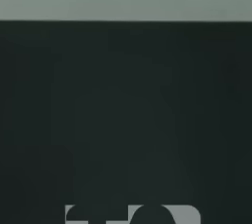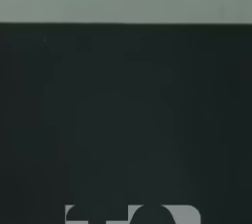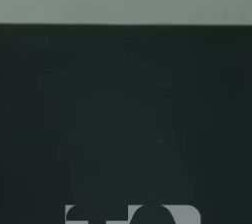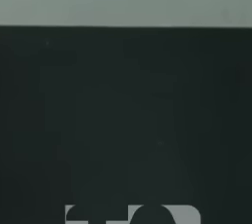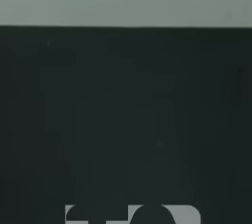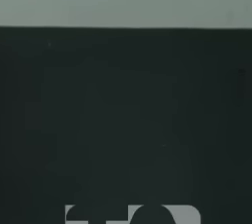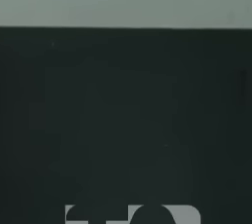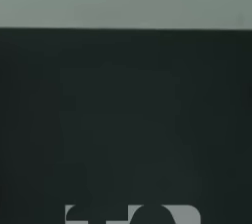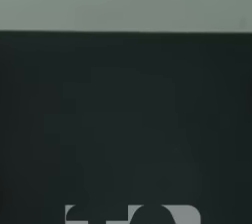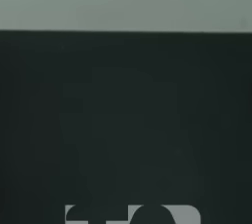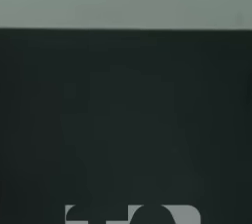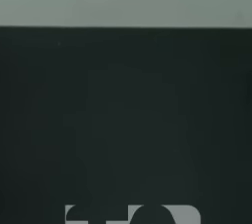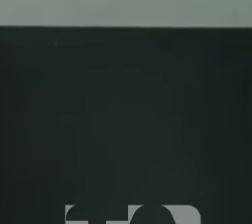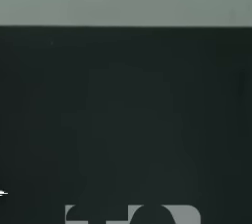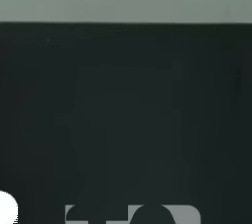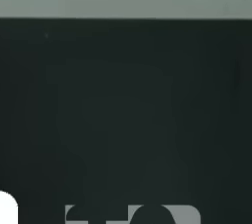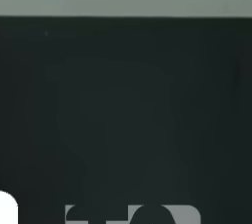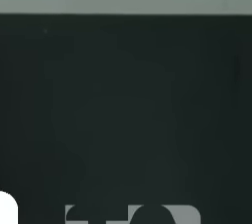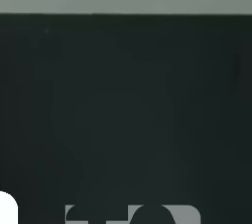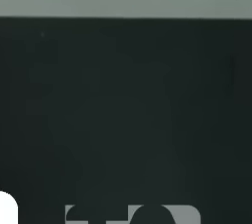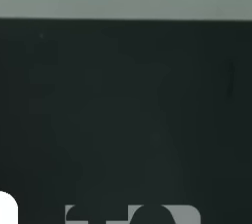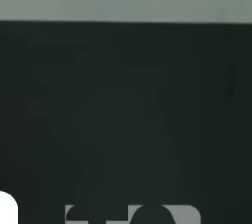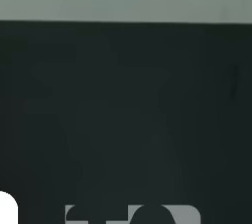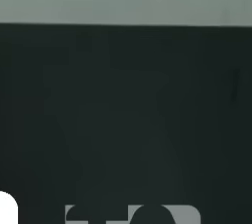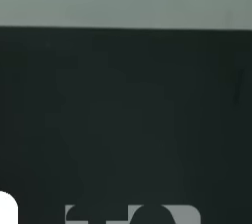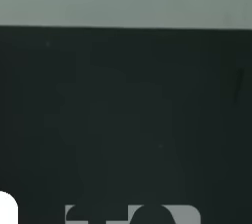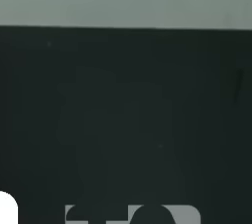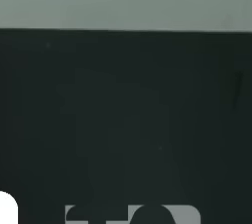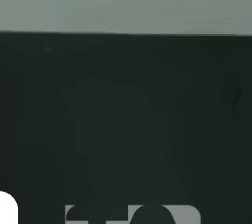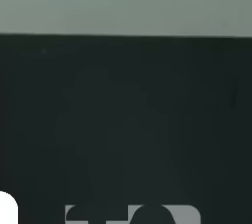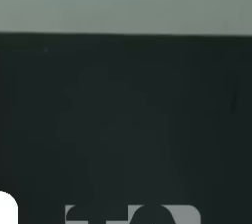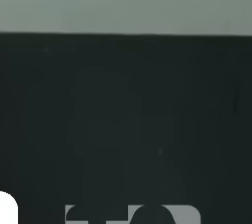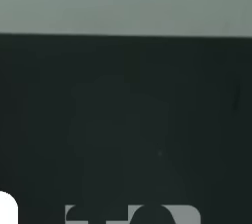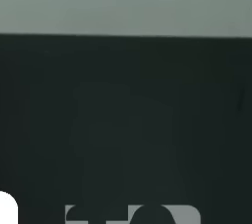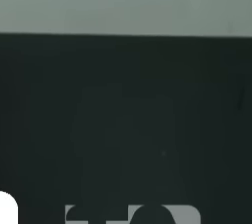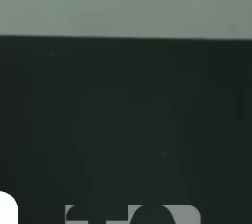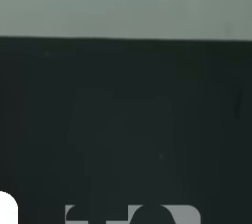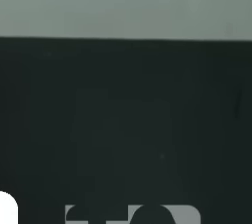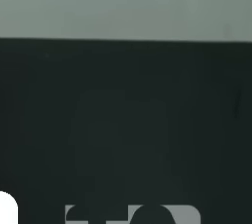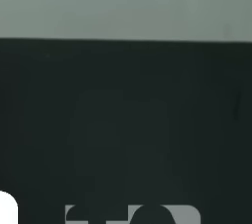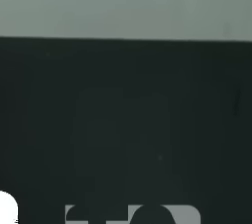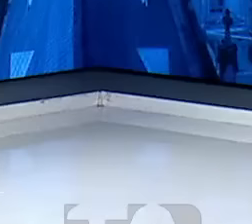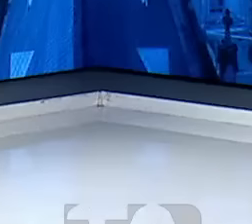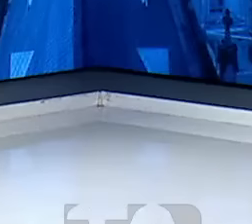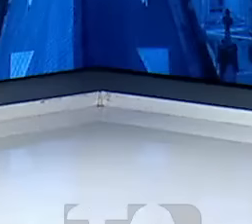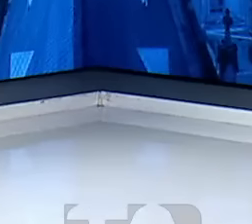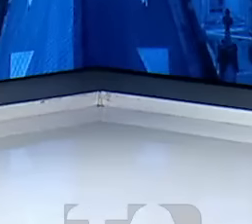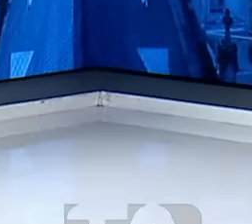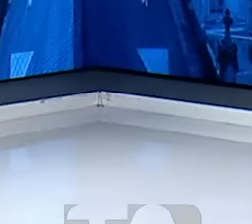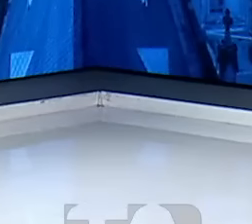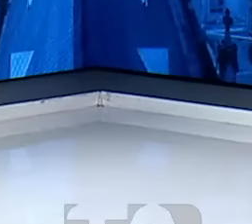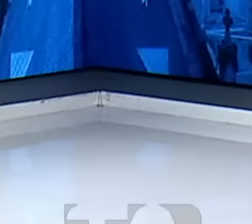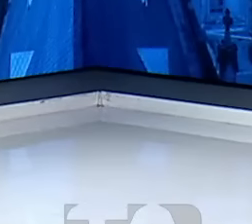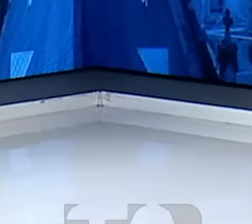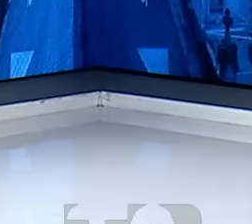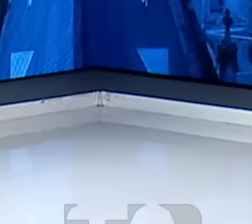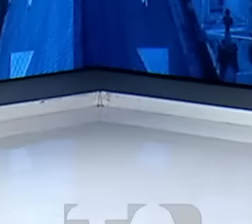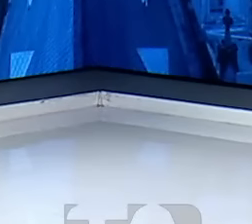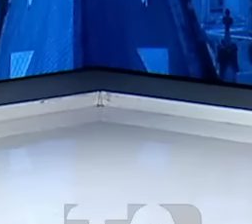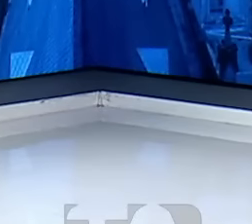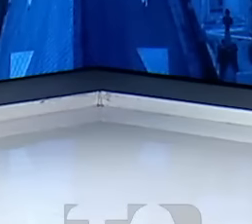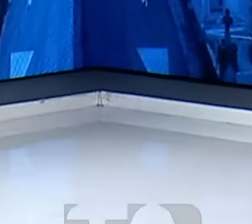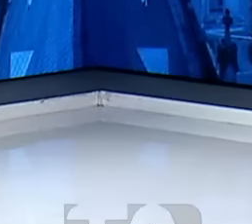han informado las autoridades, y de esa manera pueda acercarse hasta este lugar y pueda retirar su placa. Hasta aquí la información. Regresamos a estudios. Gracias, Juan Miguel,